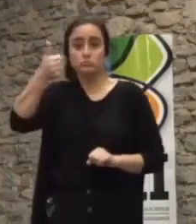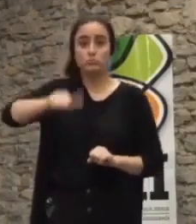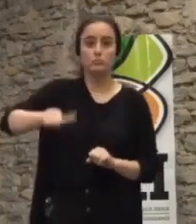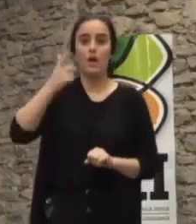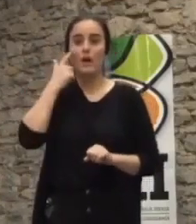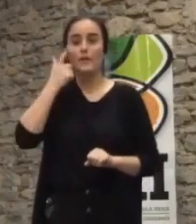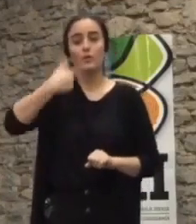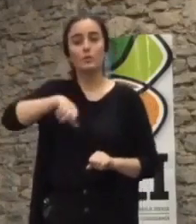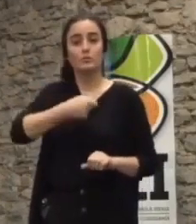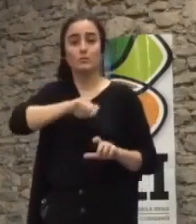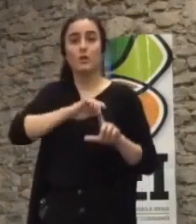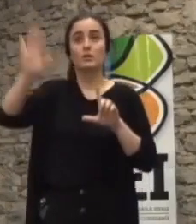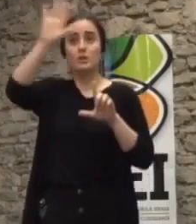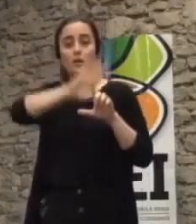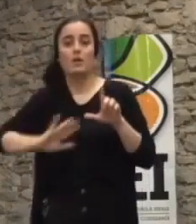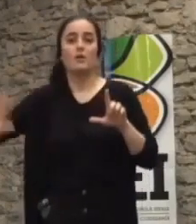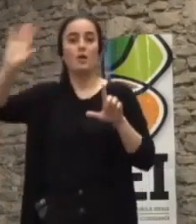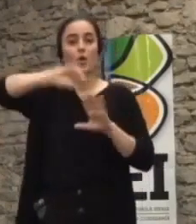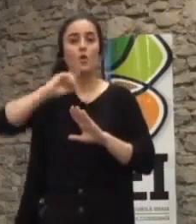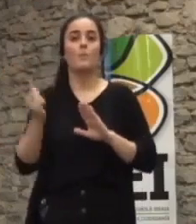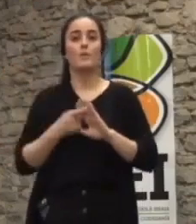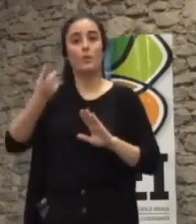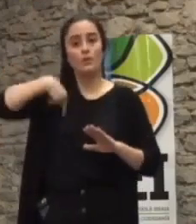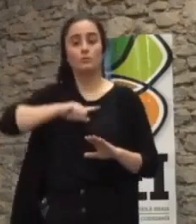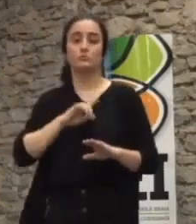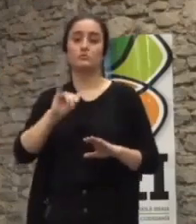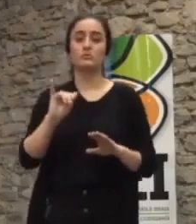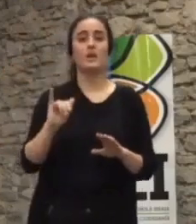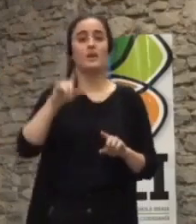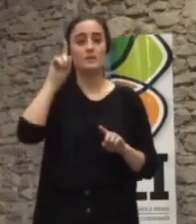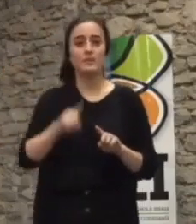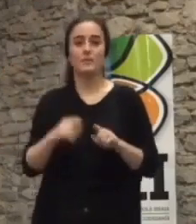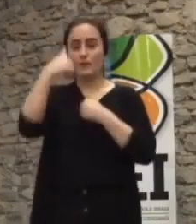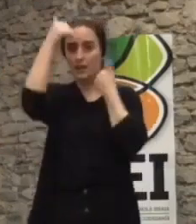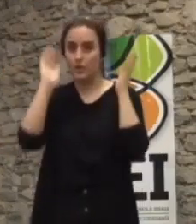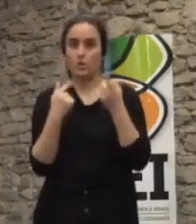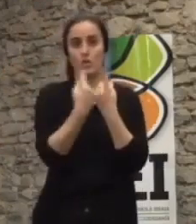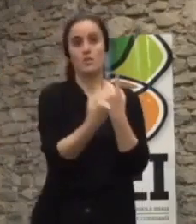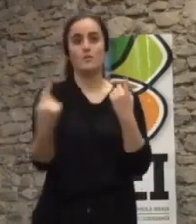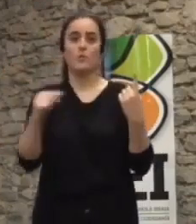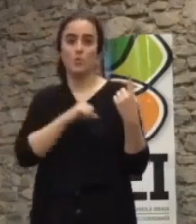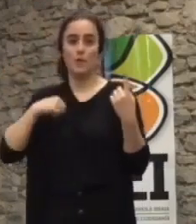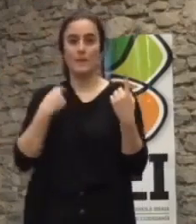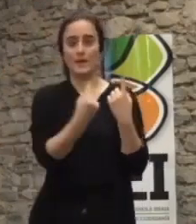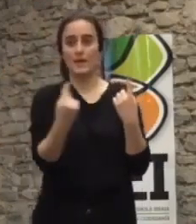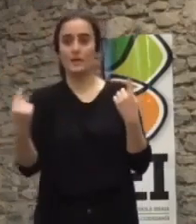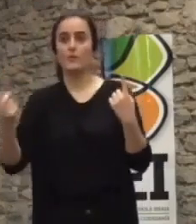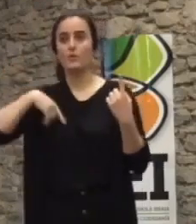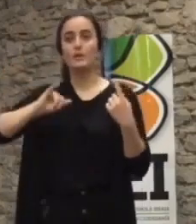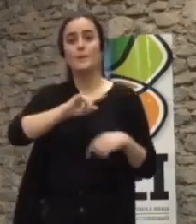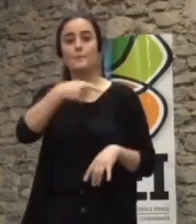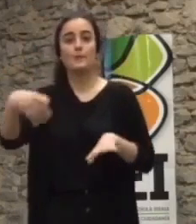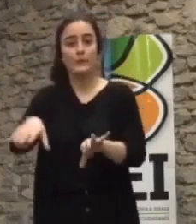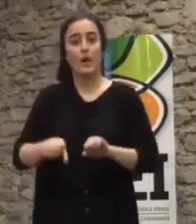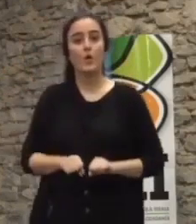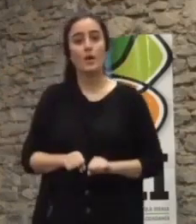Estamos en toda la península ibérica y realizamos una atención individualizada y personalizada para todas las personas que atendemos. Contamos con pisos de acogida